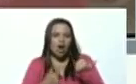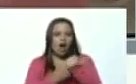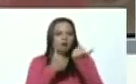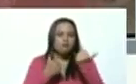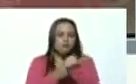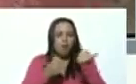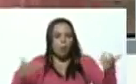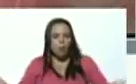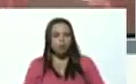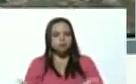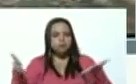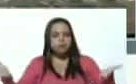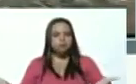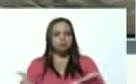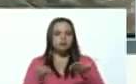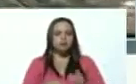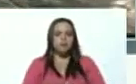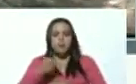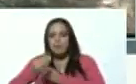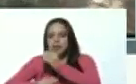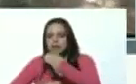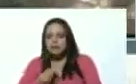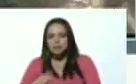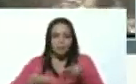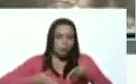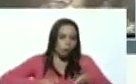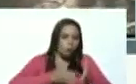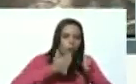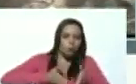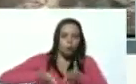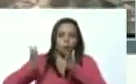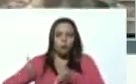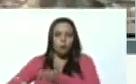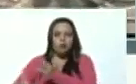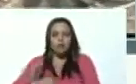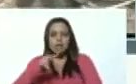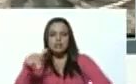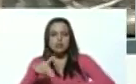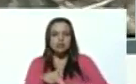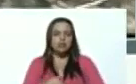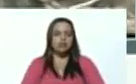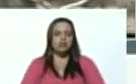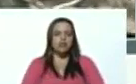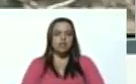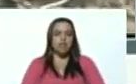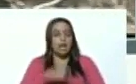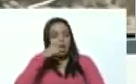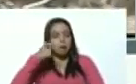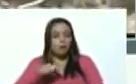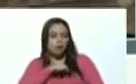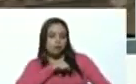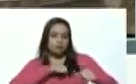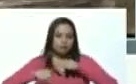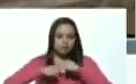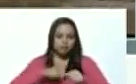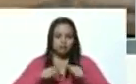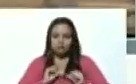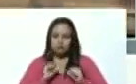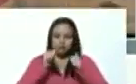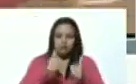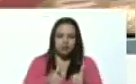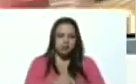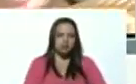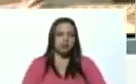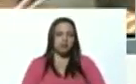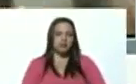impulso, creamos los corredores a nivel nacional. El pueblo se movilizó y sin